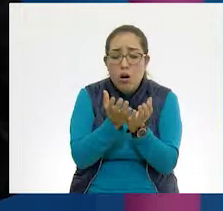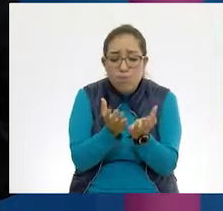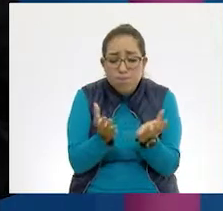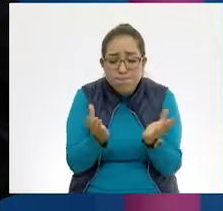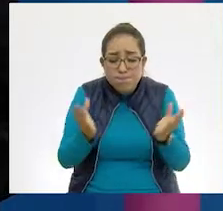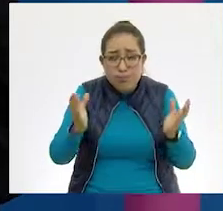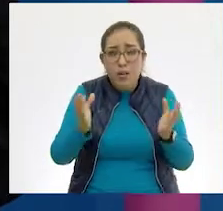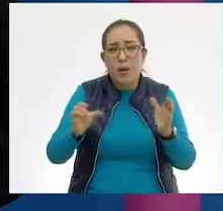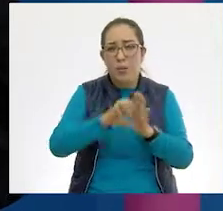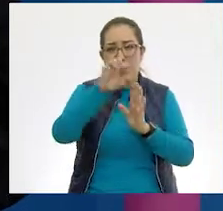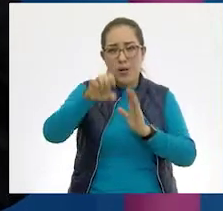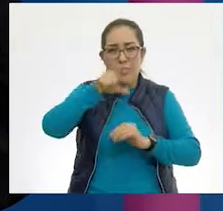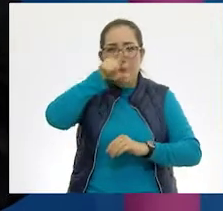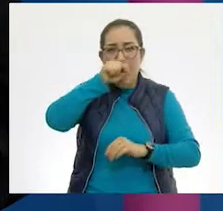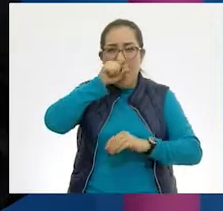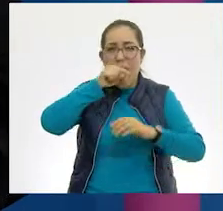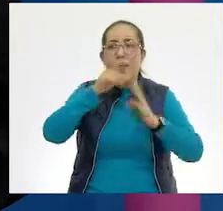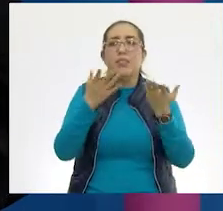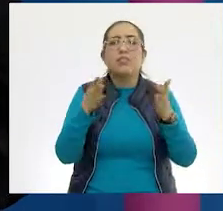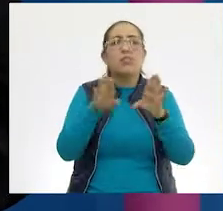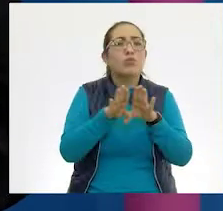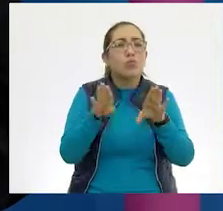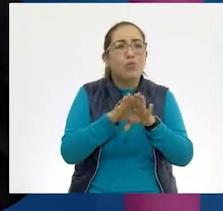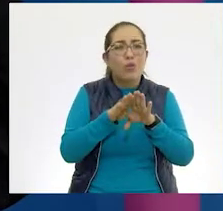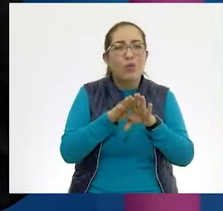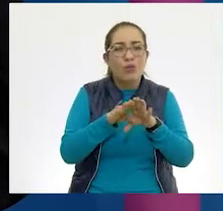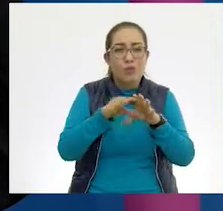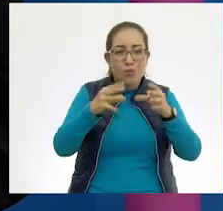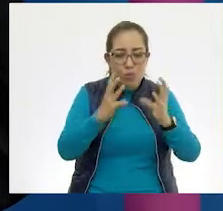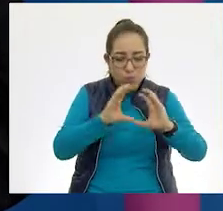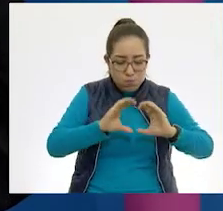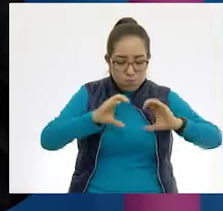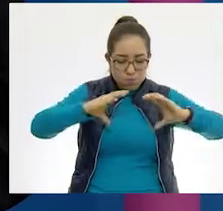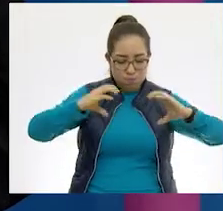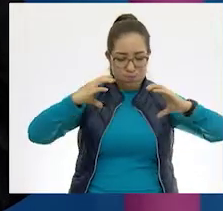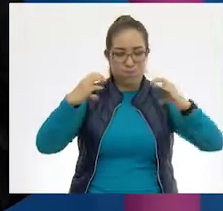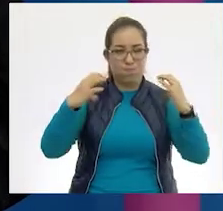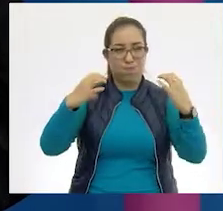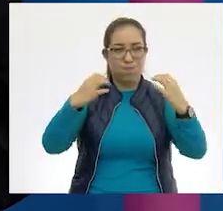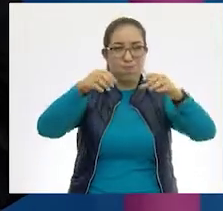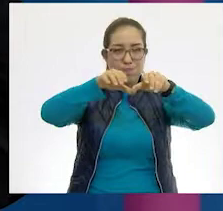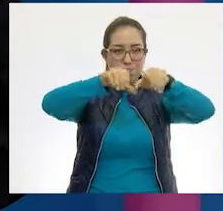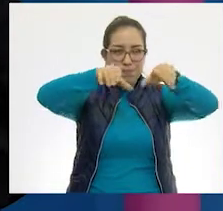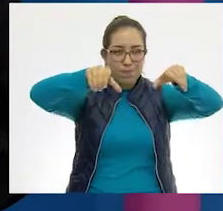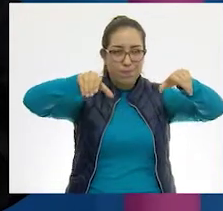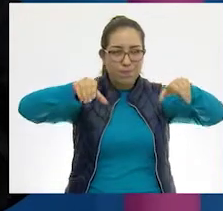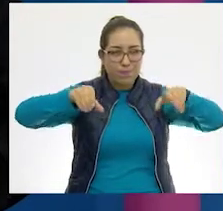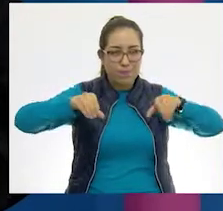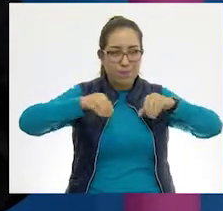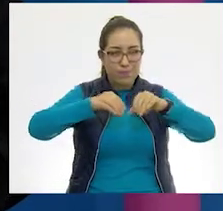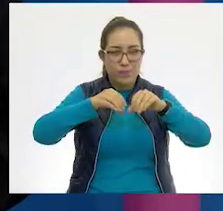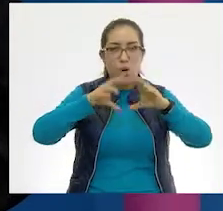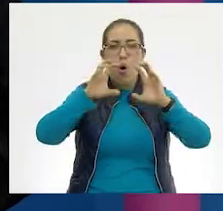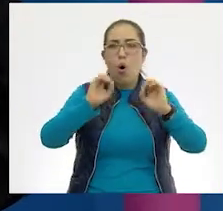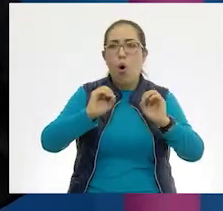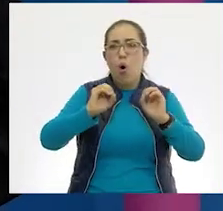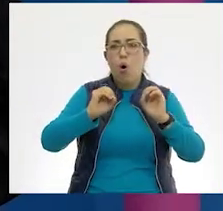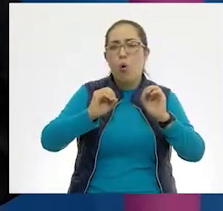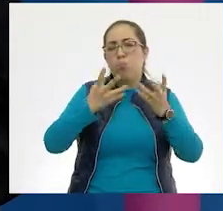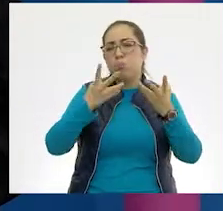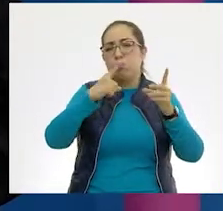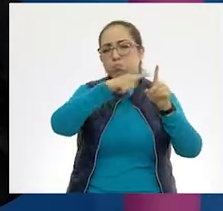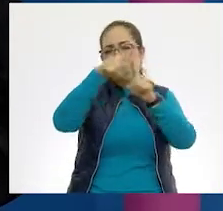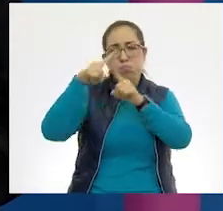la mayoría de las aves elaboran nidos, algunos muy sencillos con ramitas y otros muy elaborados con barro